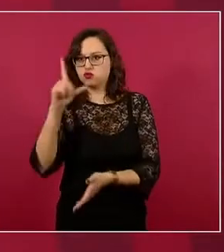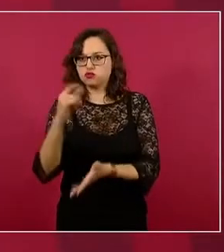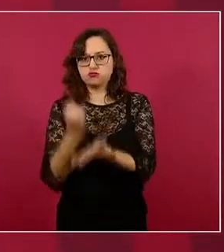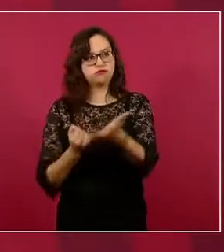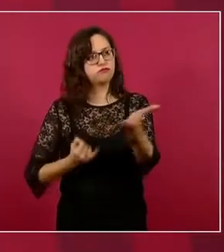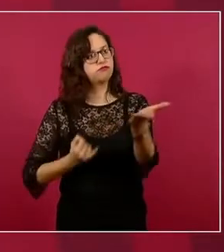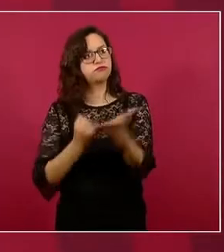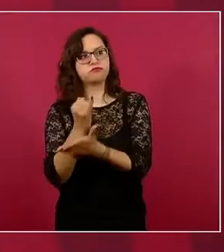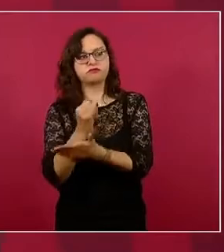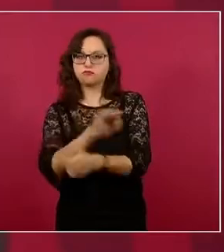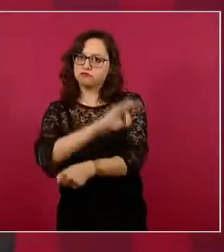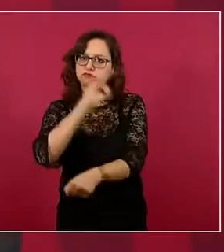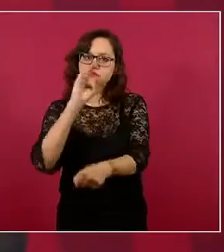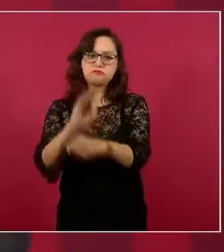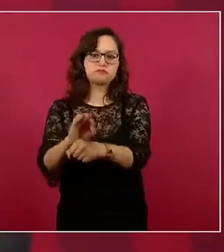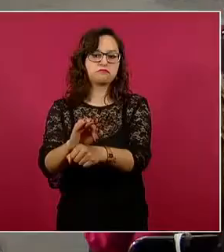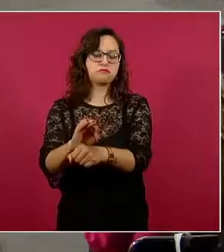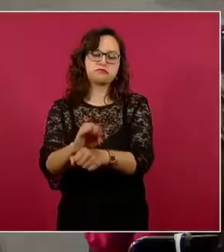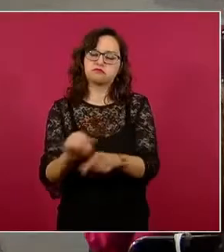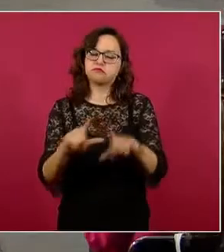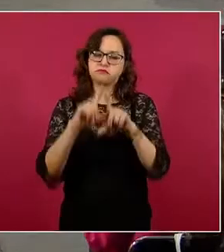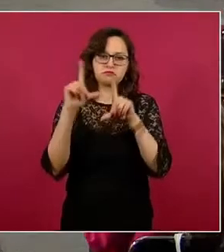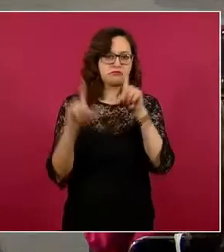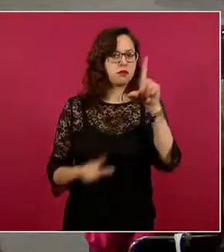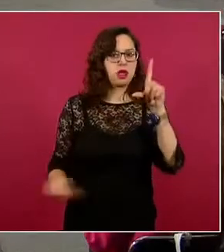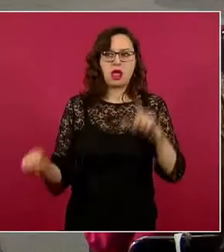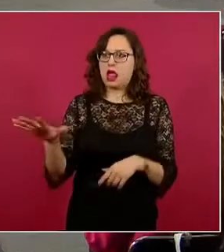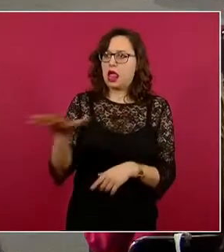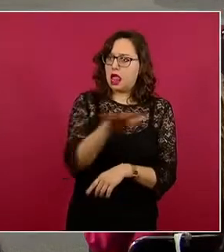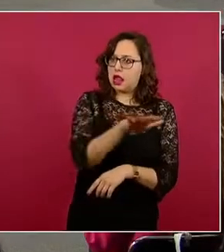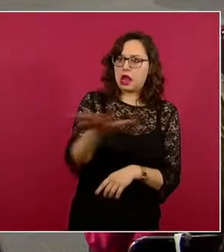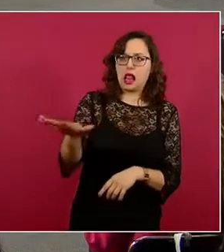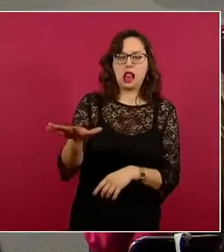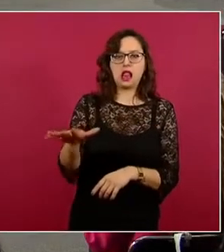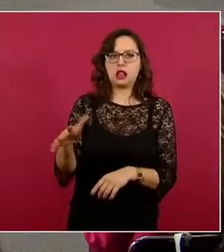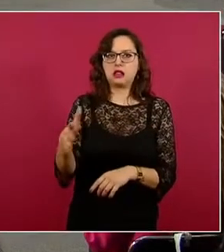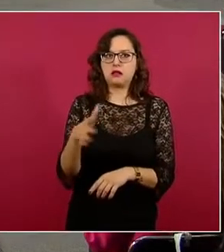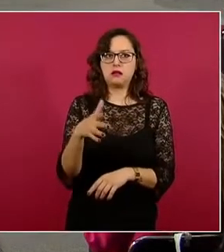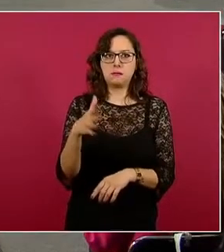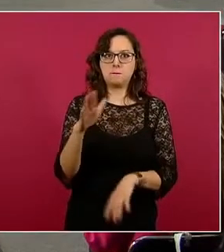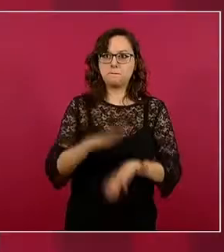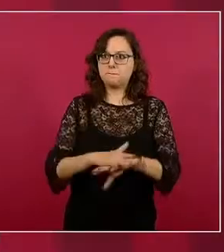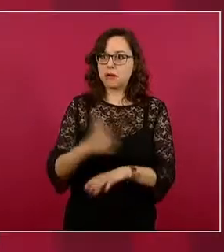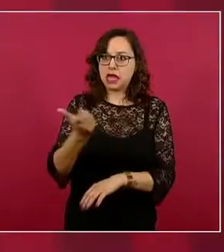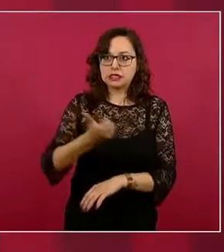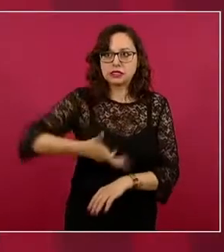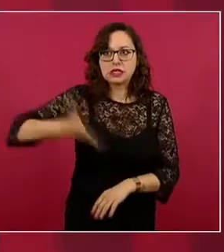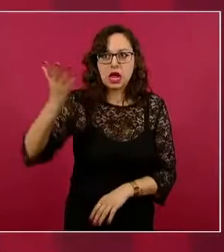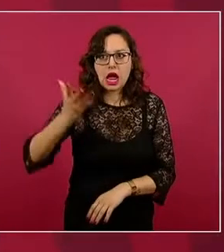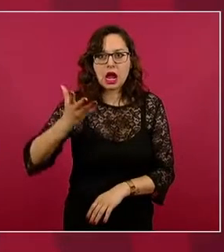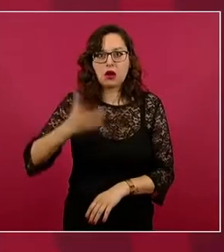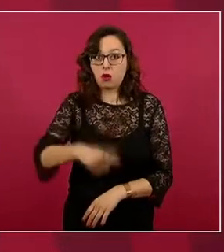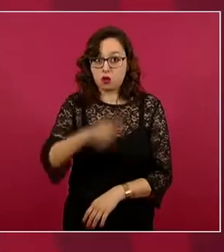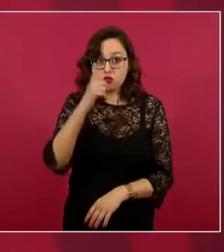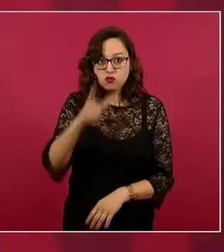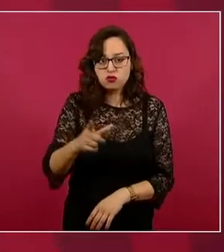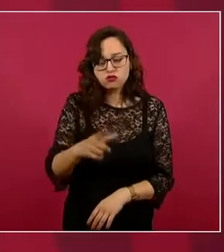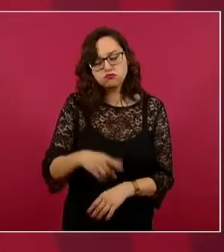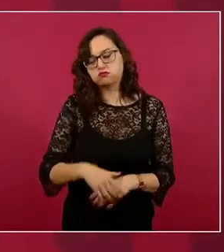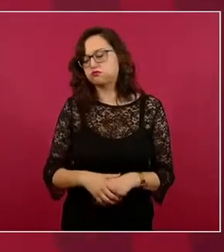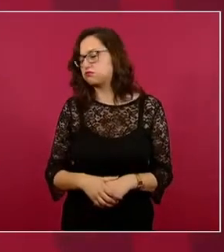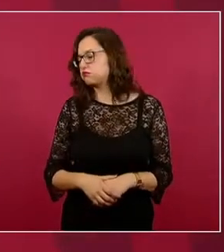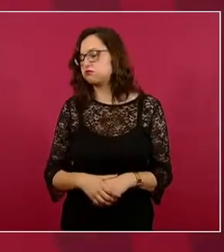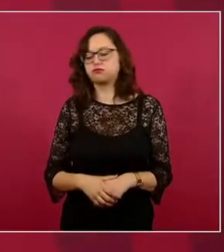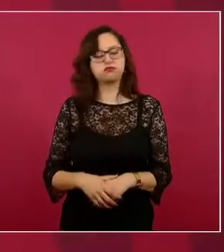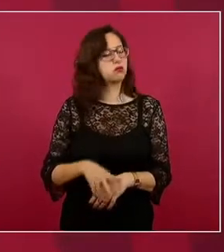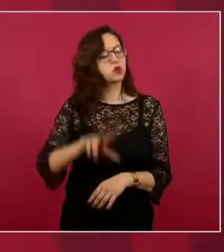caso. Entonces, en general, no va a haber aumento de precios en términos reales